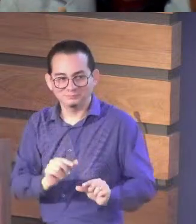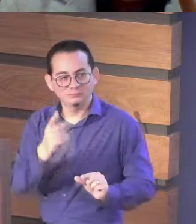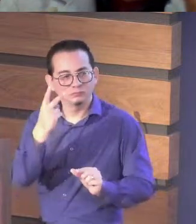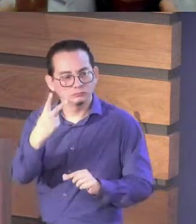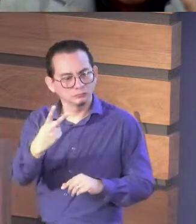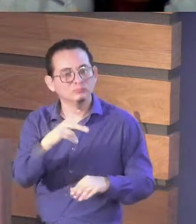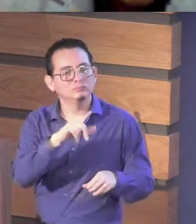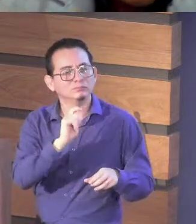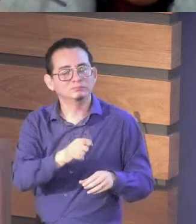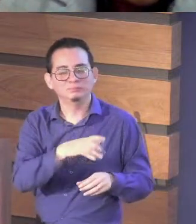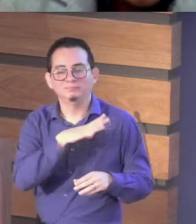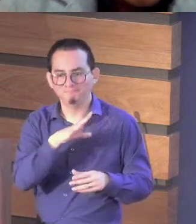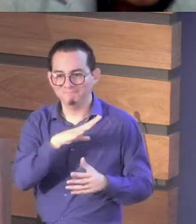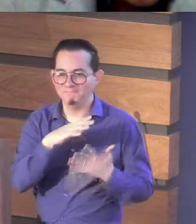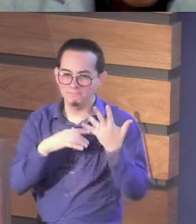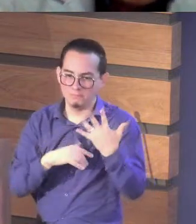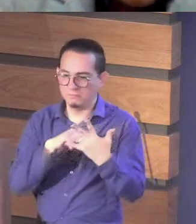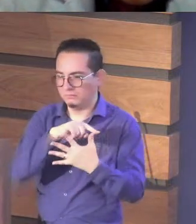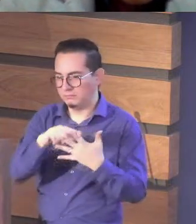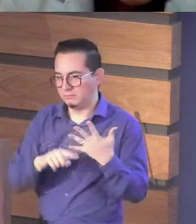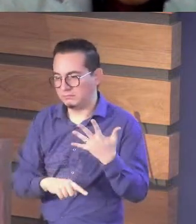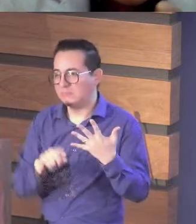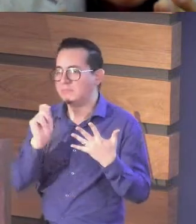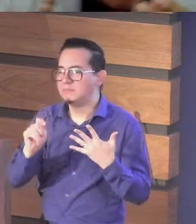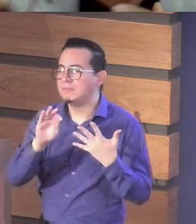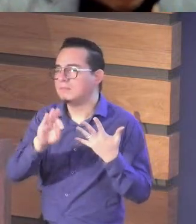en 5 periodos que